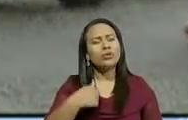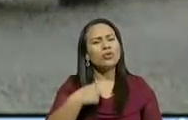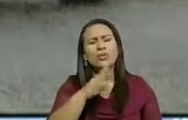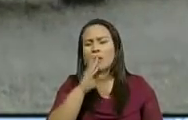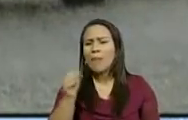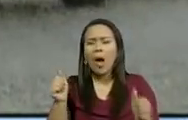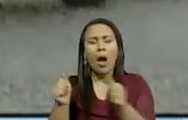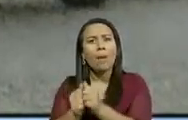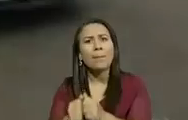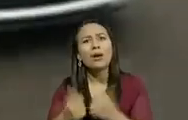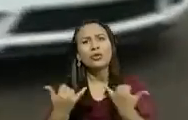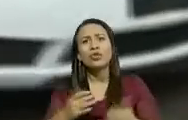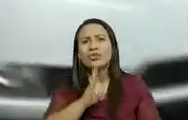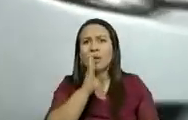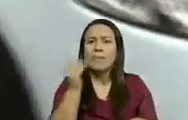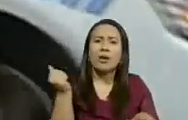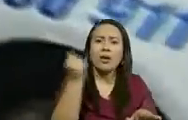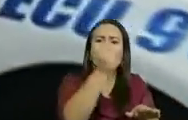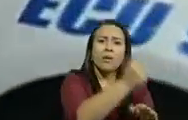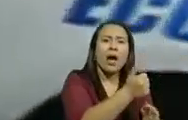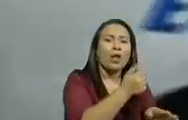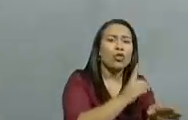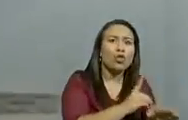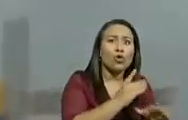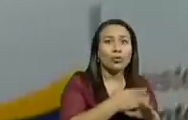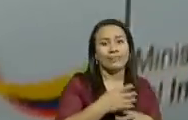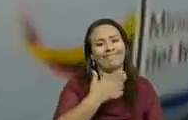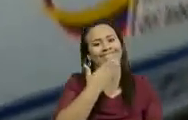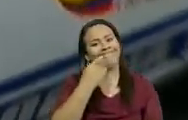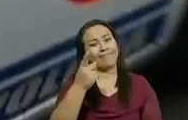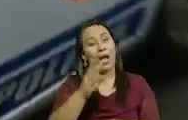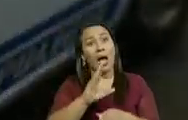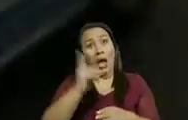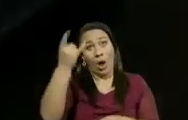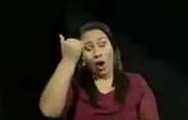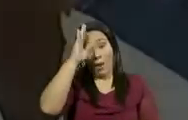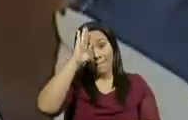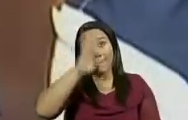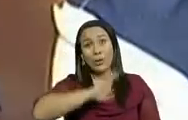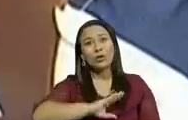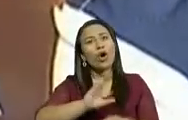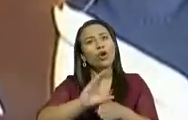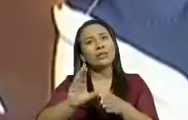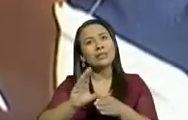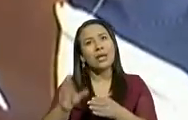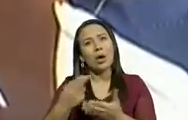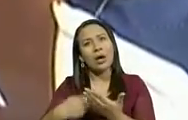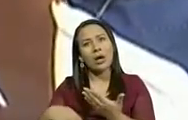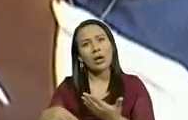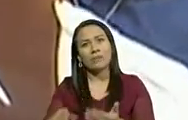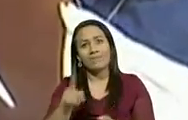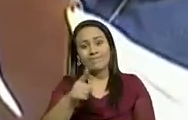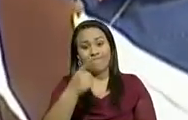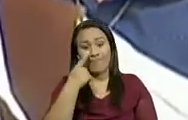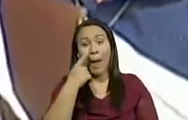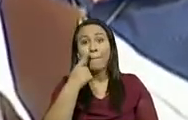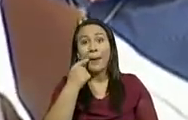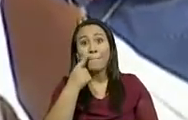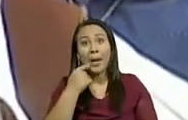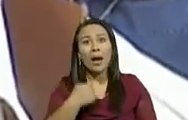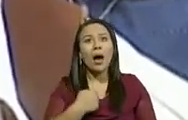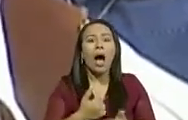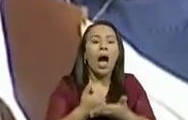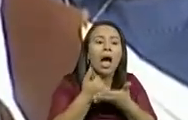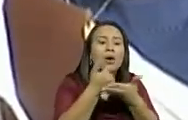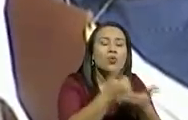psicológicamente? Sí, sí lo hacía tratar. La DINASED hace recomendaciones a los padres de familia. Que realmente tengan un control, una